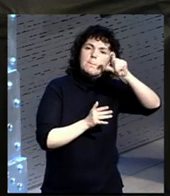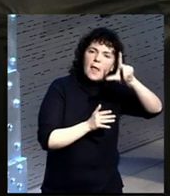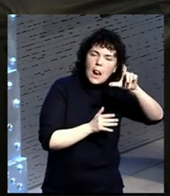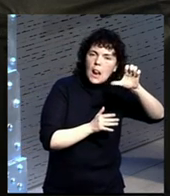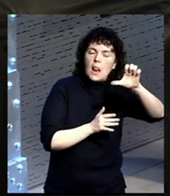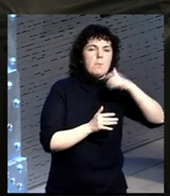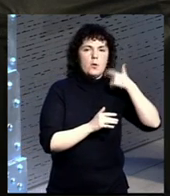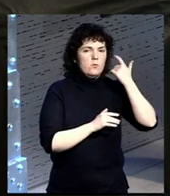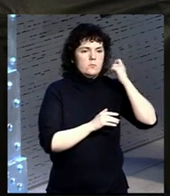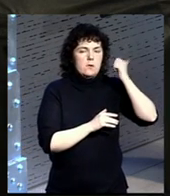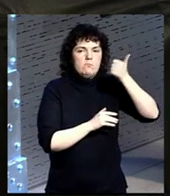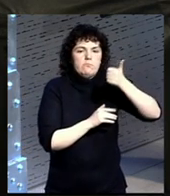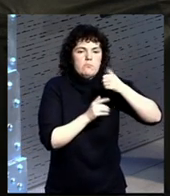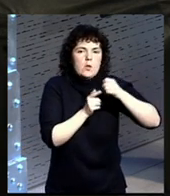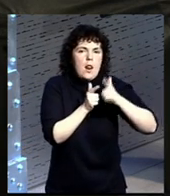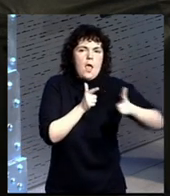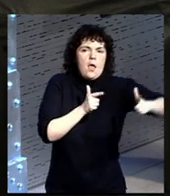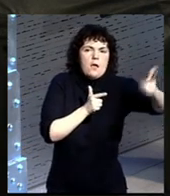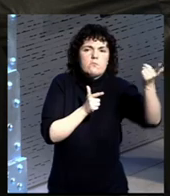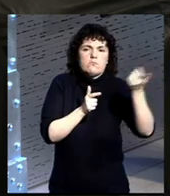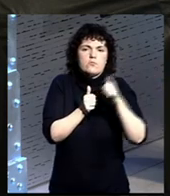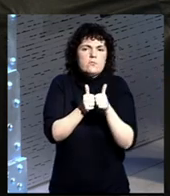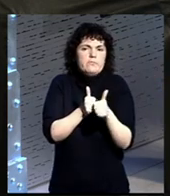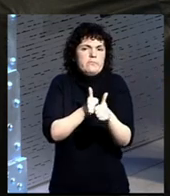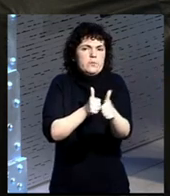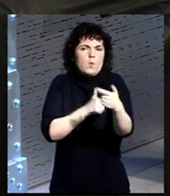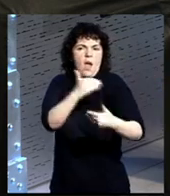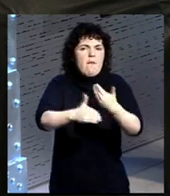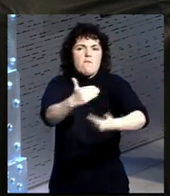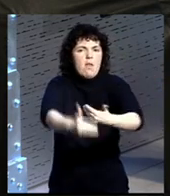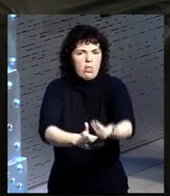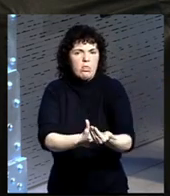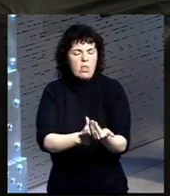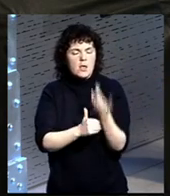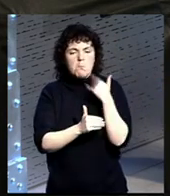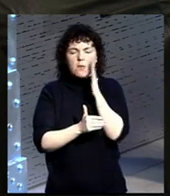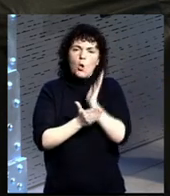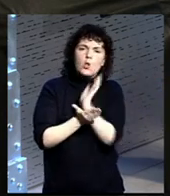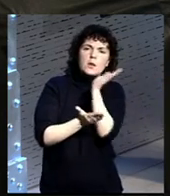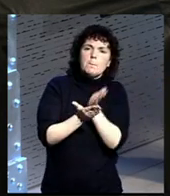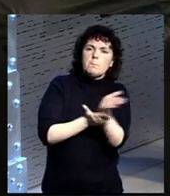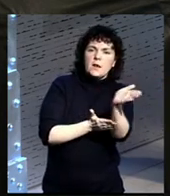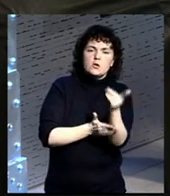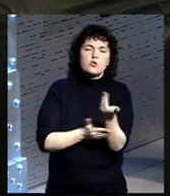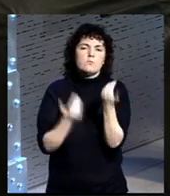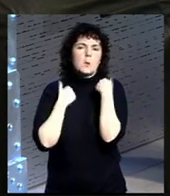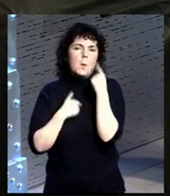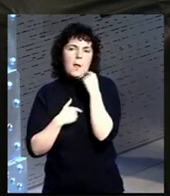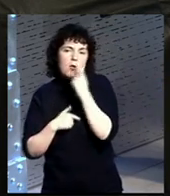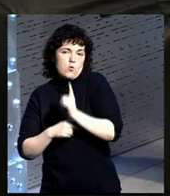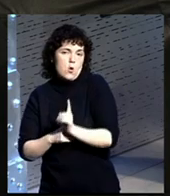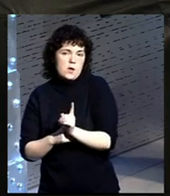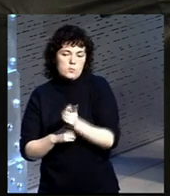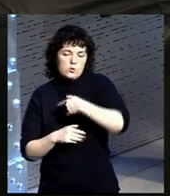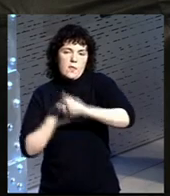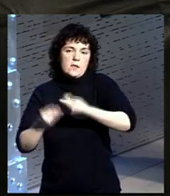introducen gamification, redes sociales, tal. Entonces, como aquí hay otra parte que no depende solo del banco, creo, porque no